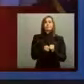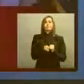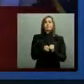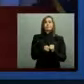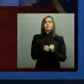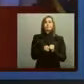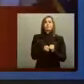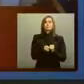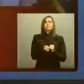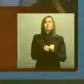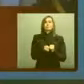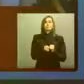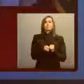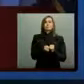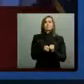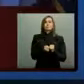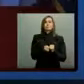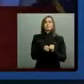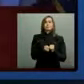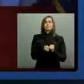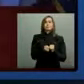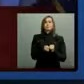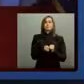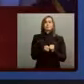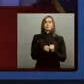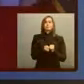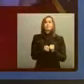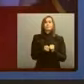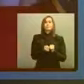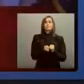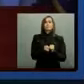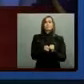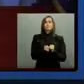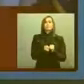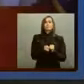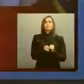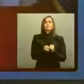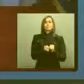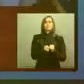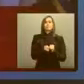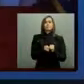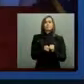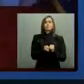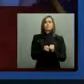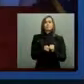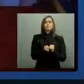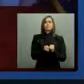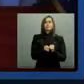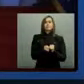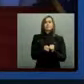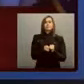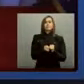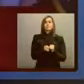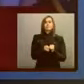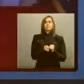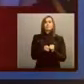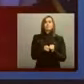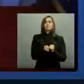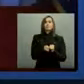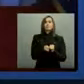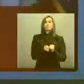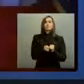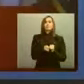llega a este país que ese cartel mafioso de las madres y los seguros de parte de ese cartel